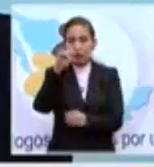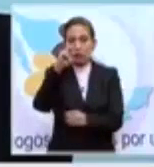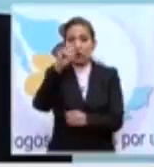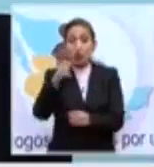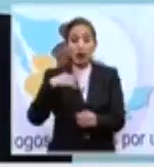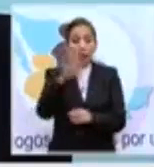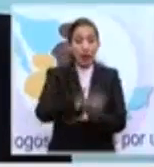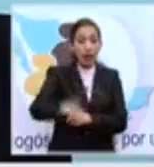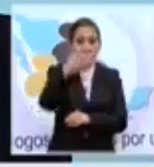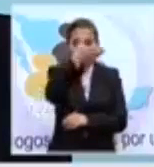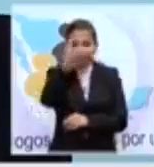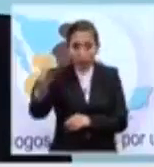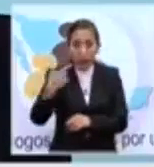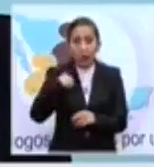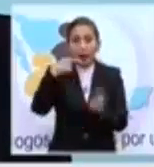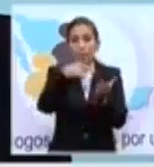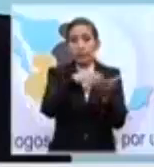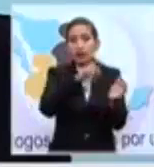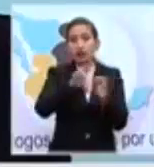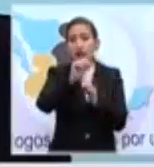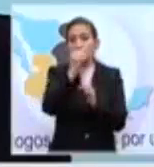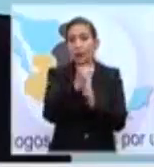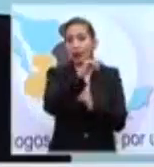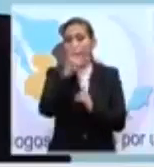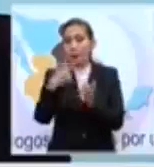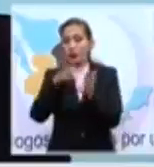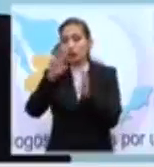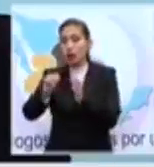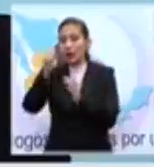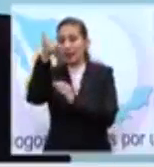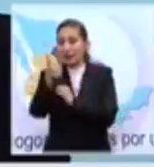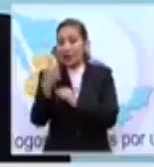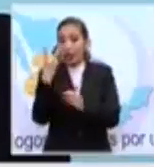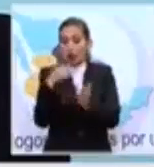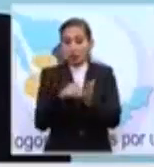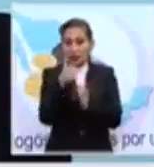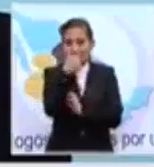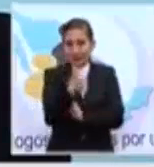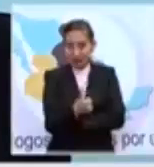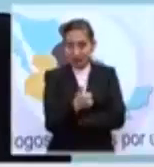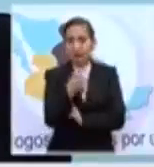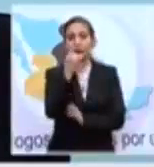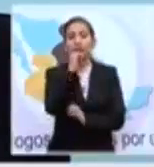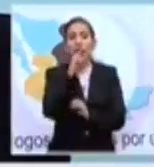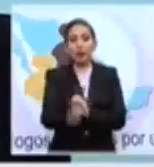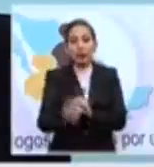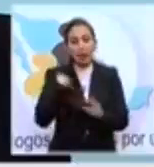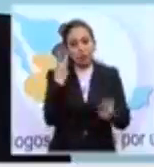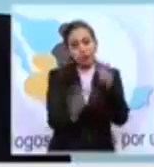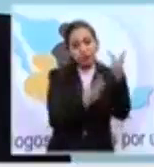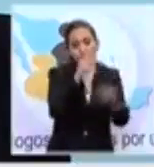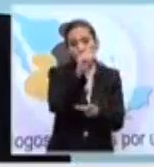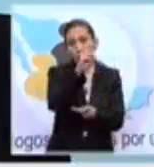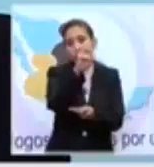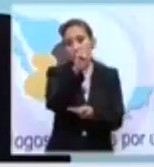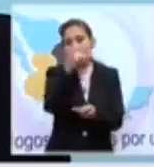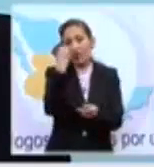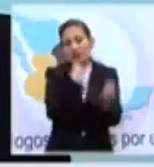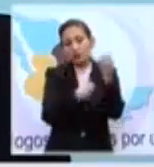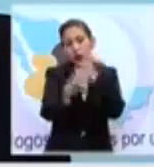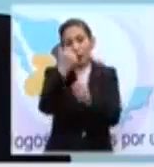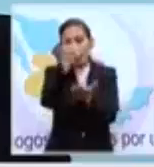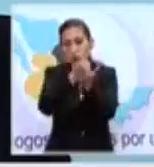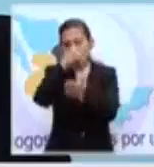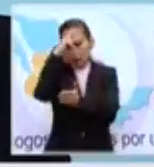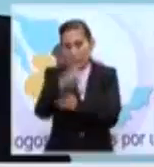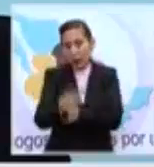en el medio rural de 1989, 1996 y 2006. También de las encuestas urbanas de alimentación en la